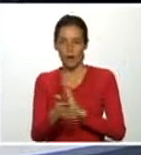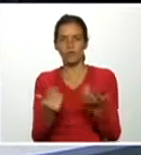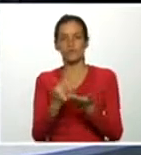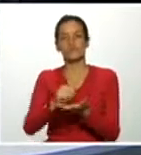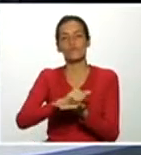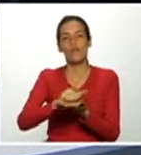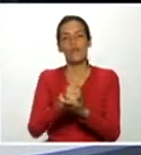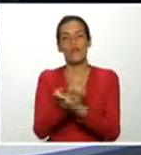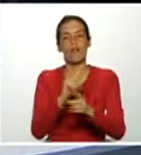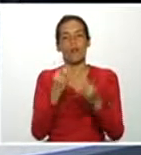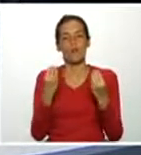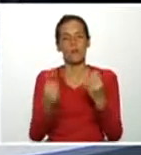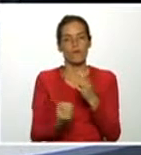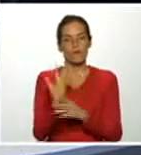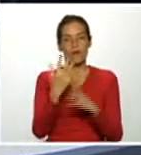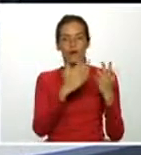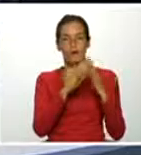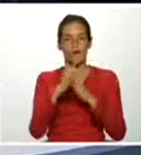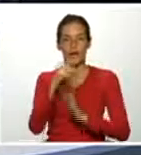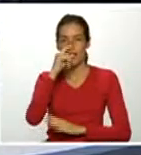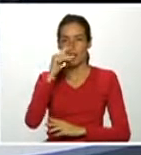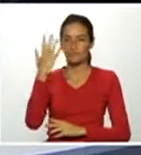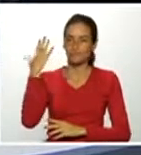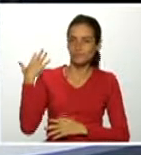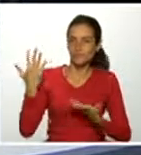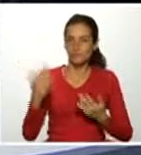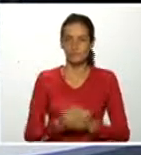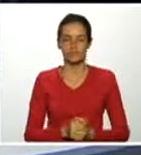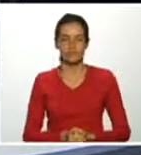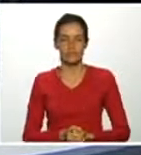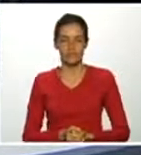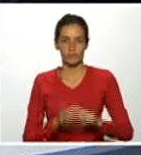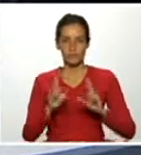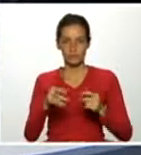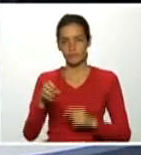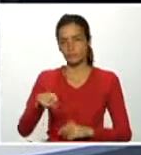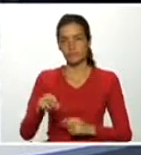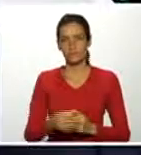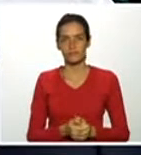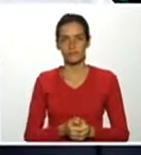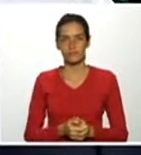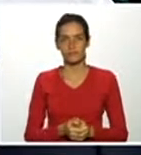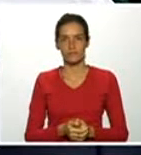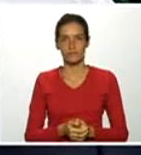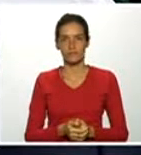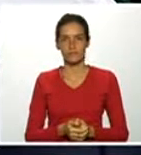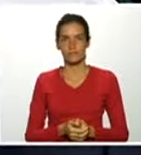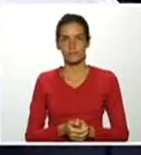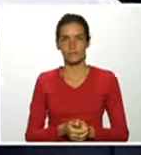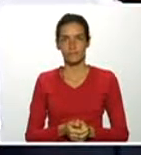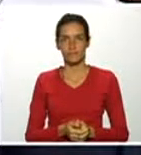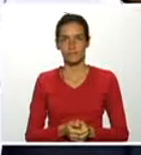¿no? ¿Cómo nace esta comunidad? ¿Desde qué año? Sí, buenos días, Gabriel.